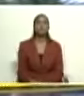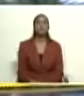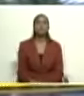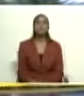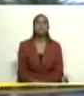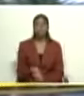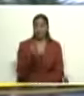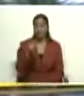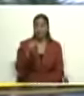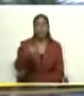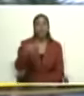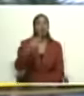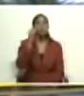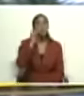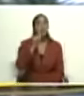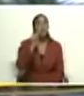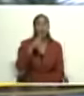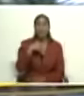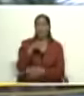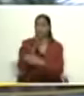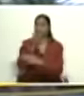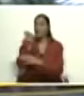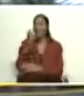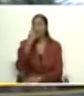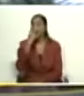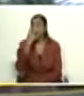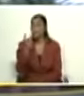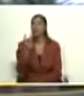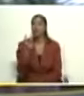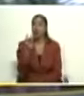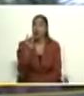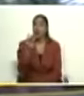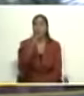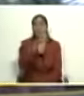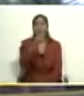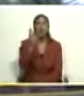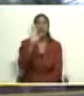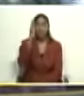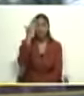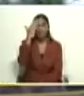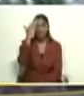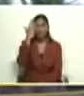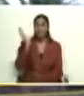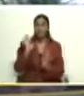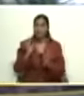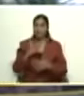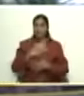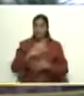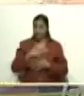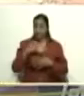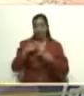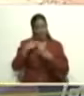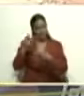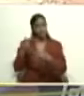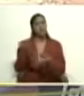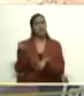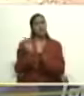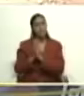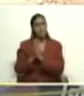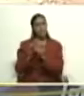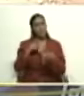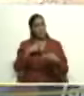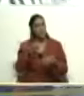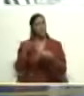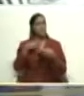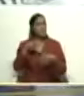tener unas visitas guiadas, pero me dice, para que veas dónde estamos. Eres pichirre, no me invitan. Yo le digo, invítame más a menudo, yo quiero venir a